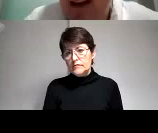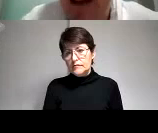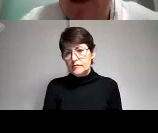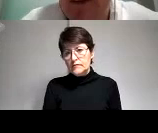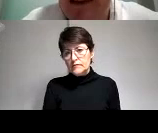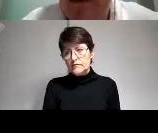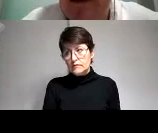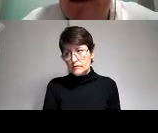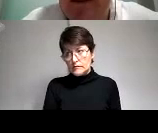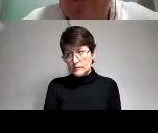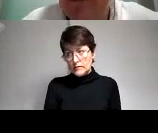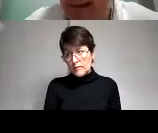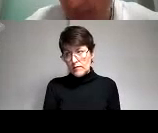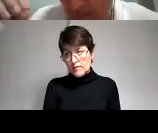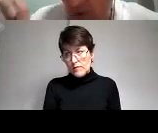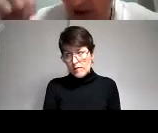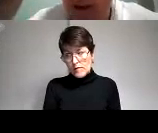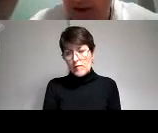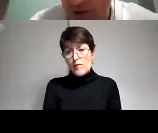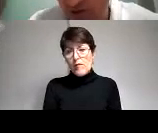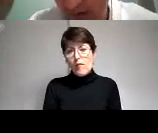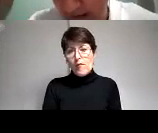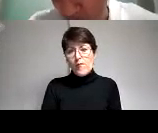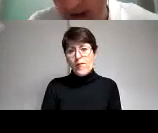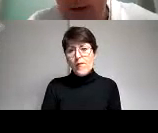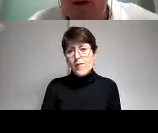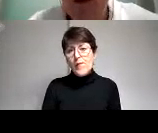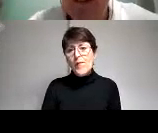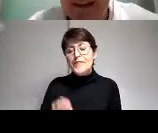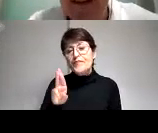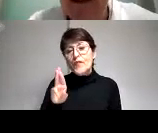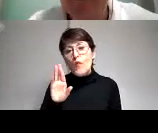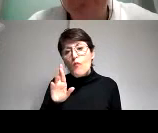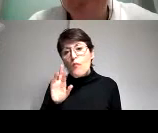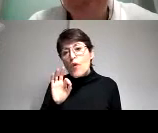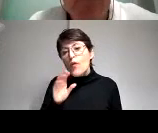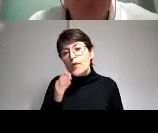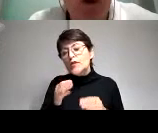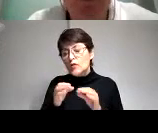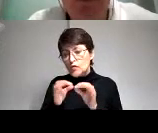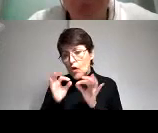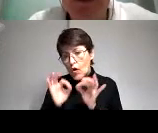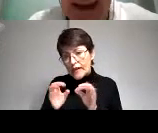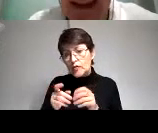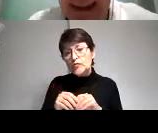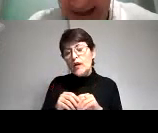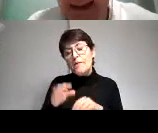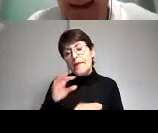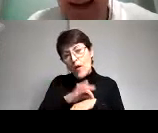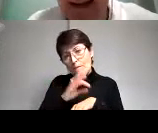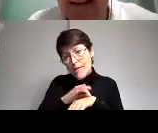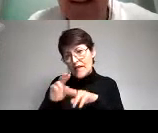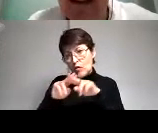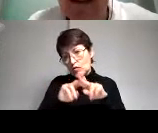consta que las pediatras de mi centro, probióticos concretos, ya establecidos, siempre bajo la supervisión de alguien que